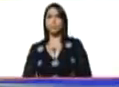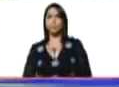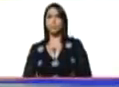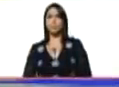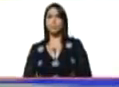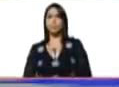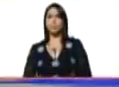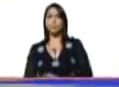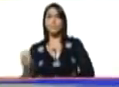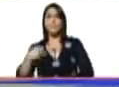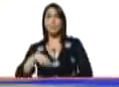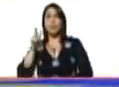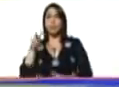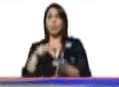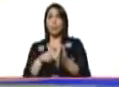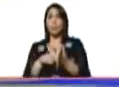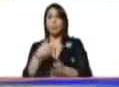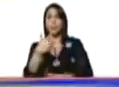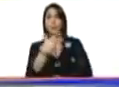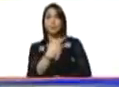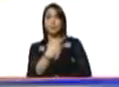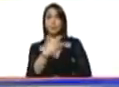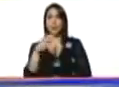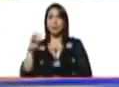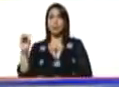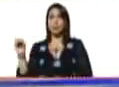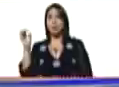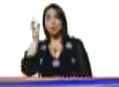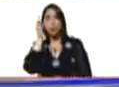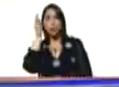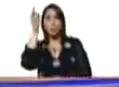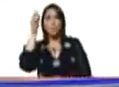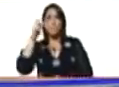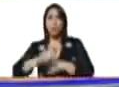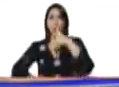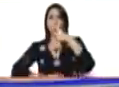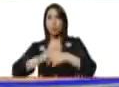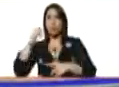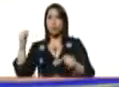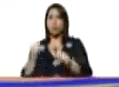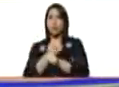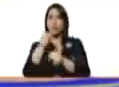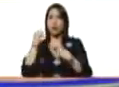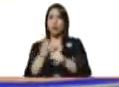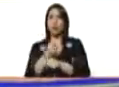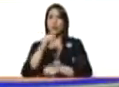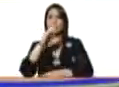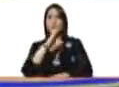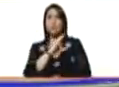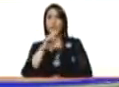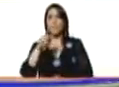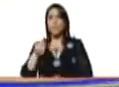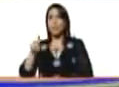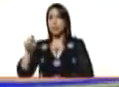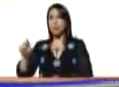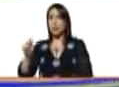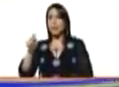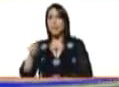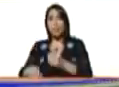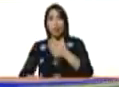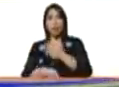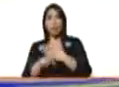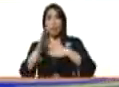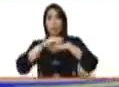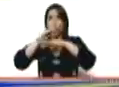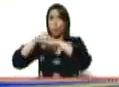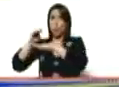a los más de 2.300 consejos productivos de trabajadores CPT, vamos a convocarlos para que